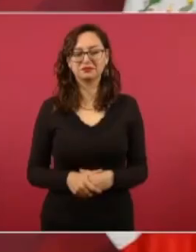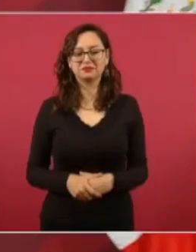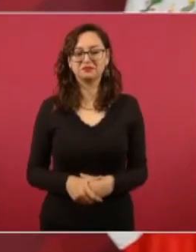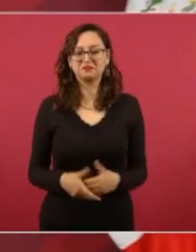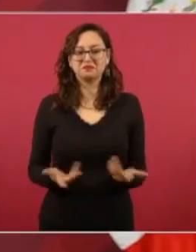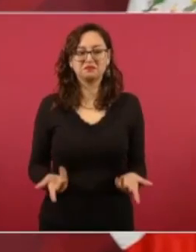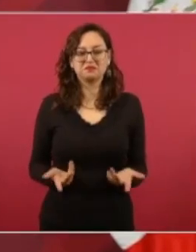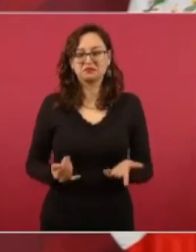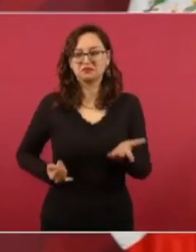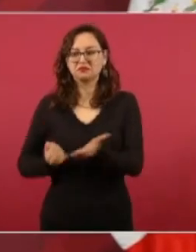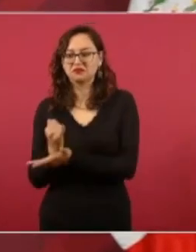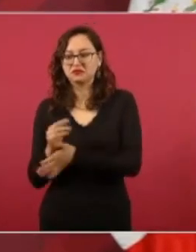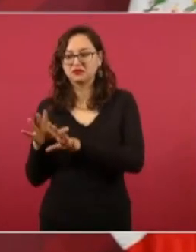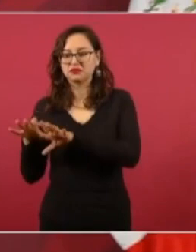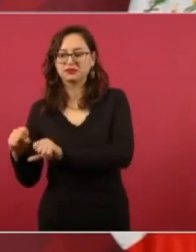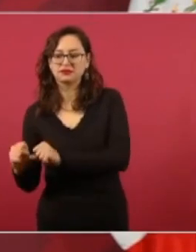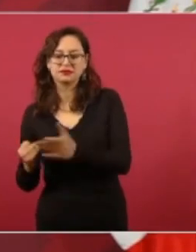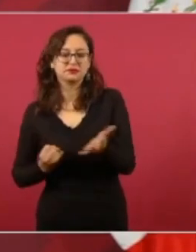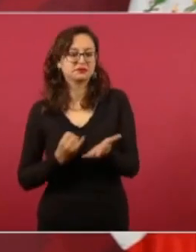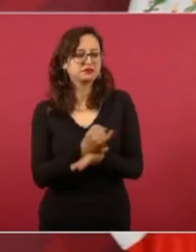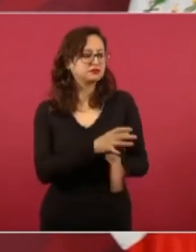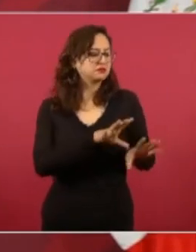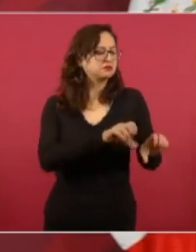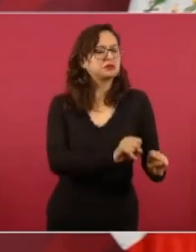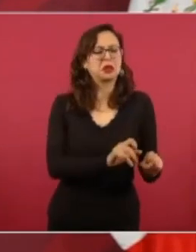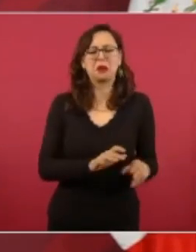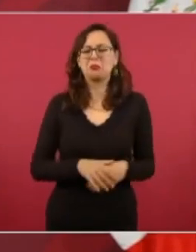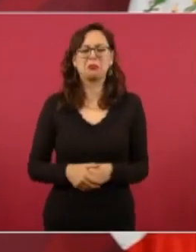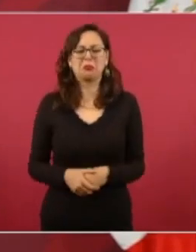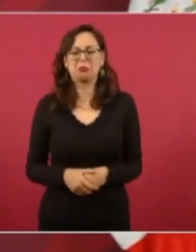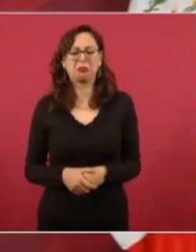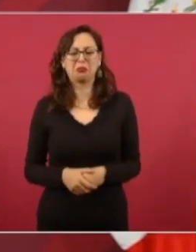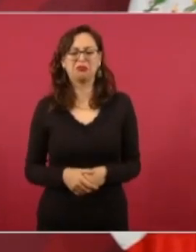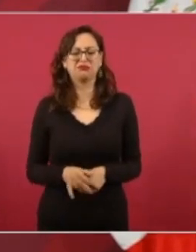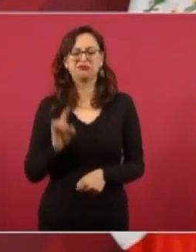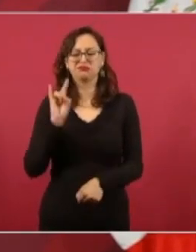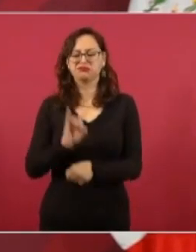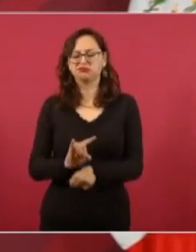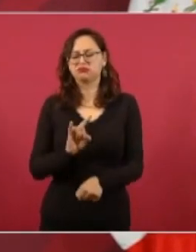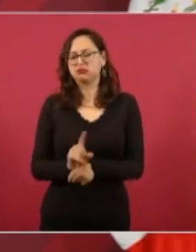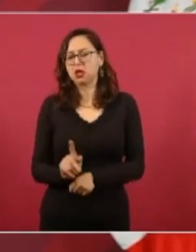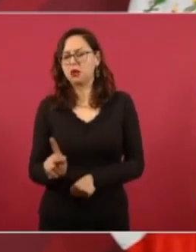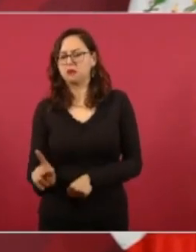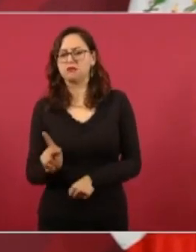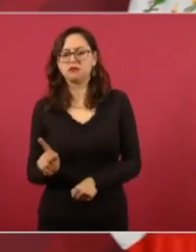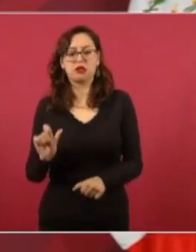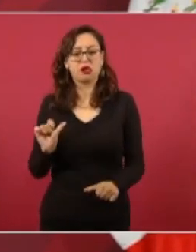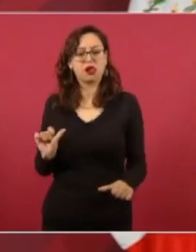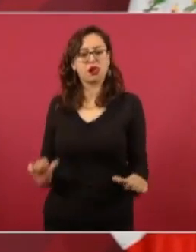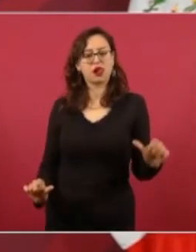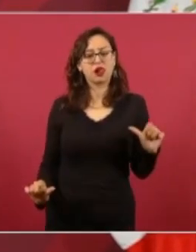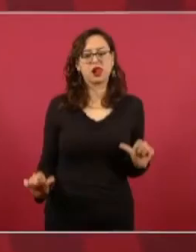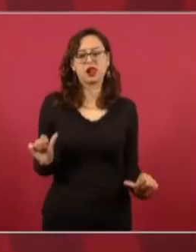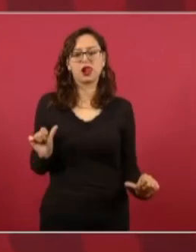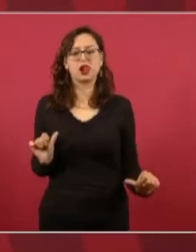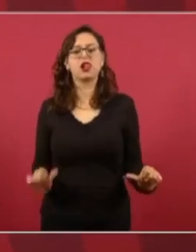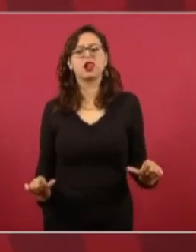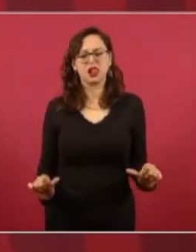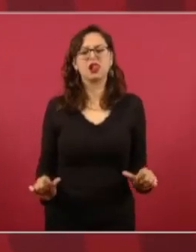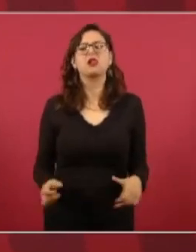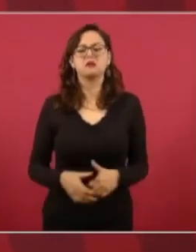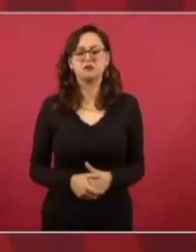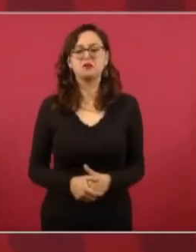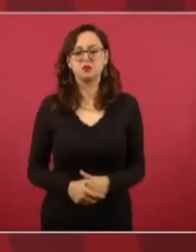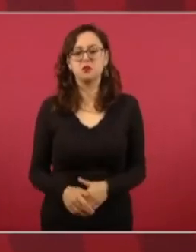no hay necesidad de definirse, se puede engañar, se puede simular, se puede decir